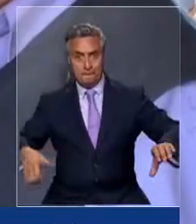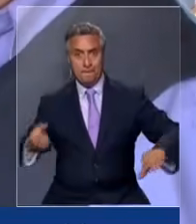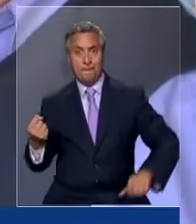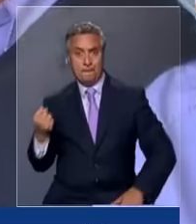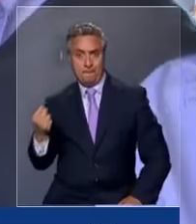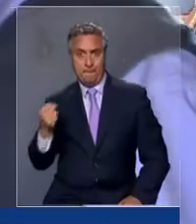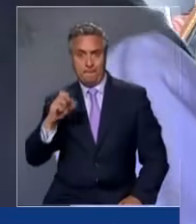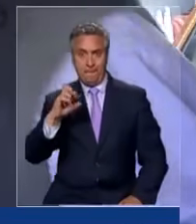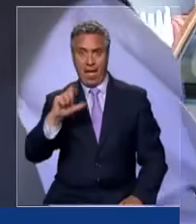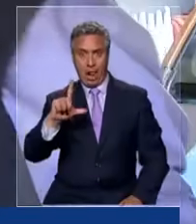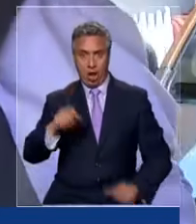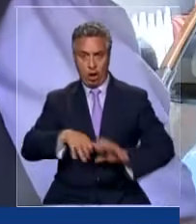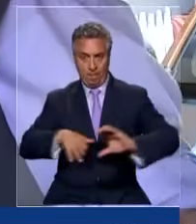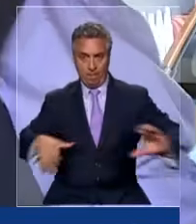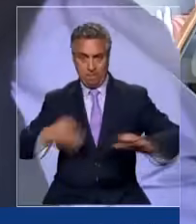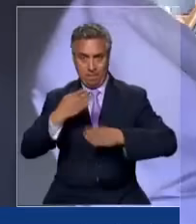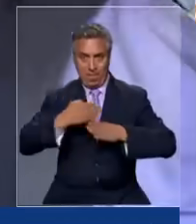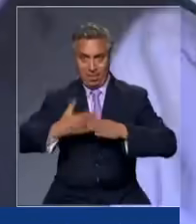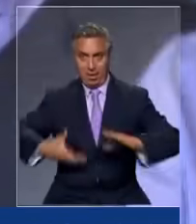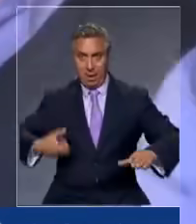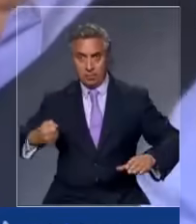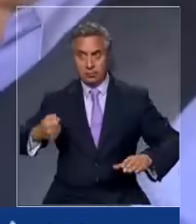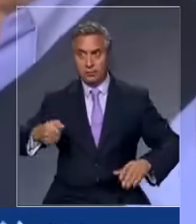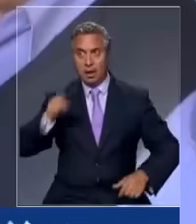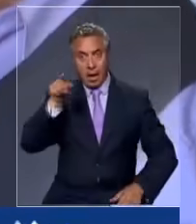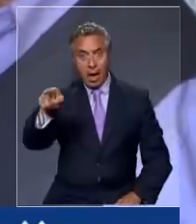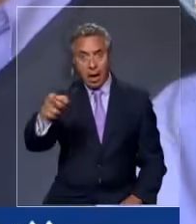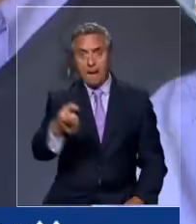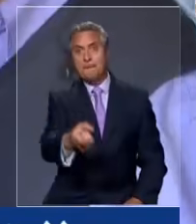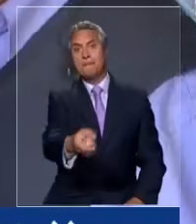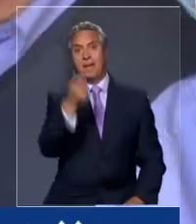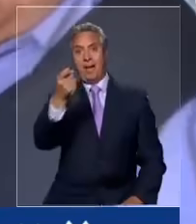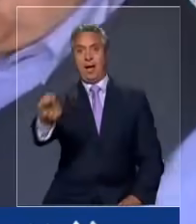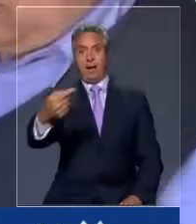con un palo, y en ese momento él me dispara